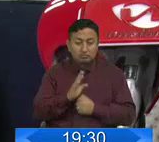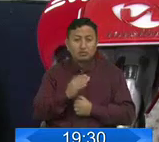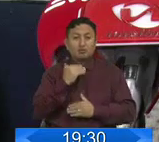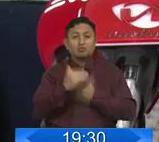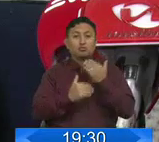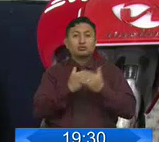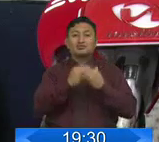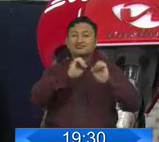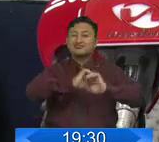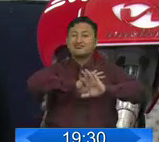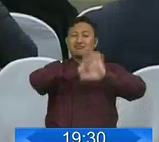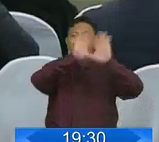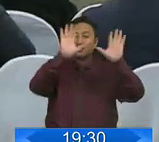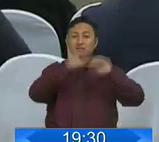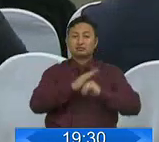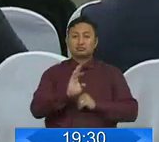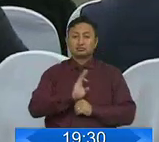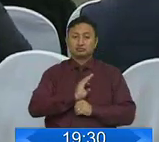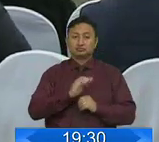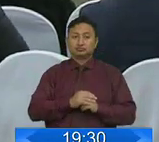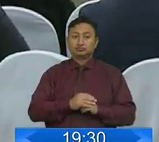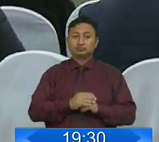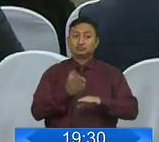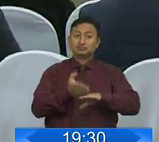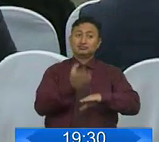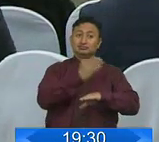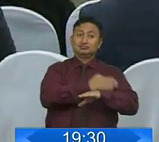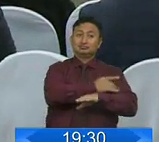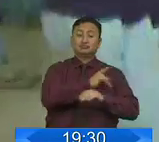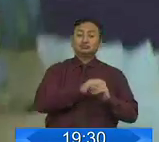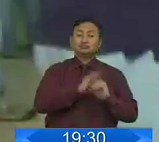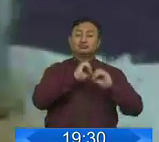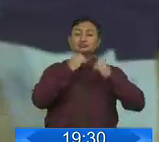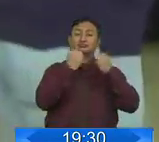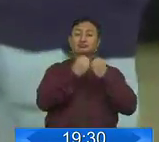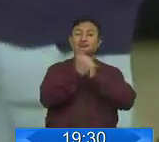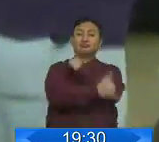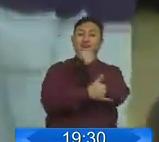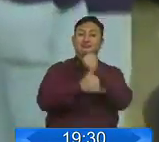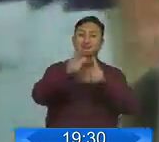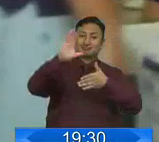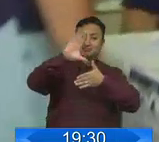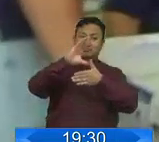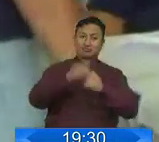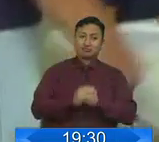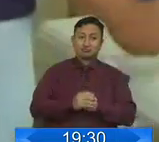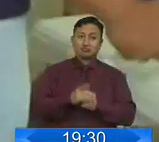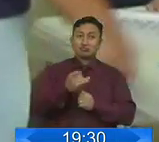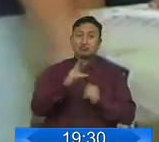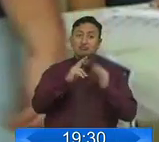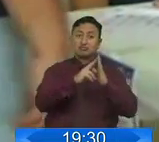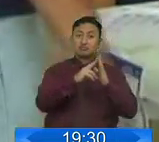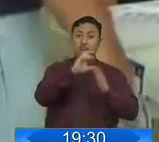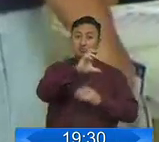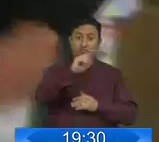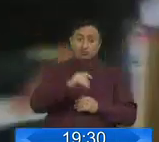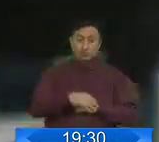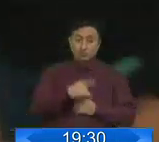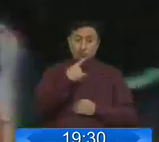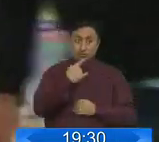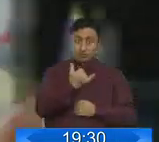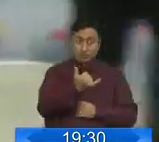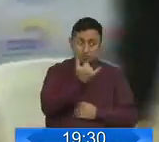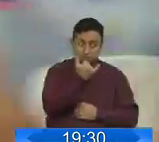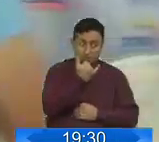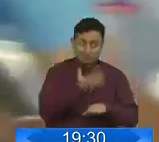de observación técnica. Días atrás, la Organización de Estados Americanos negó haber violado el reglamento del CNE durante su misión